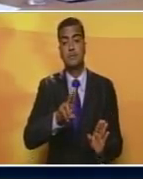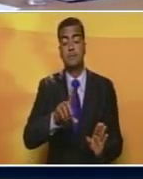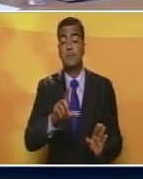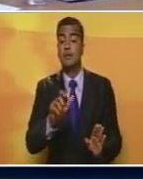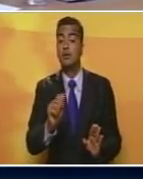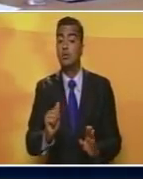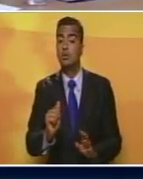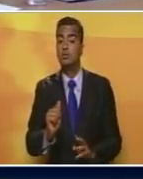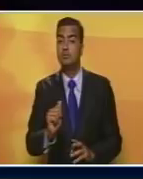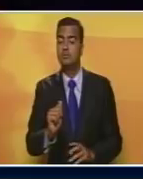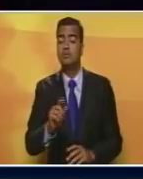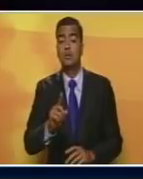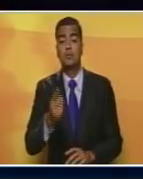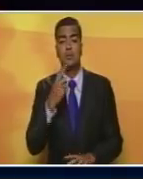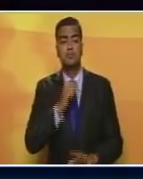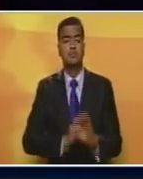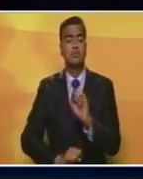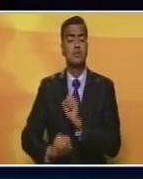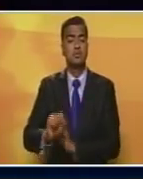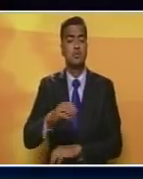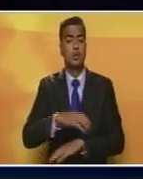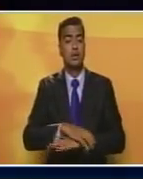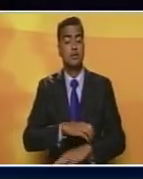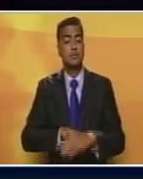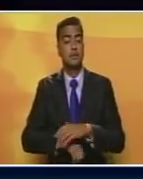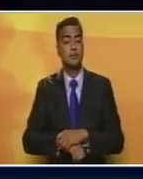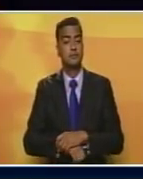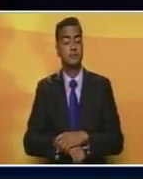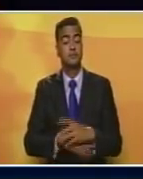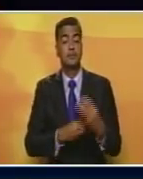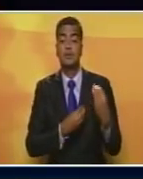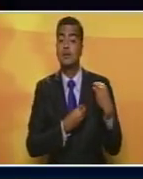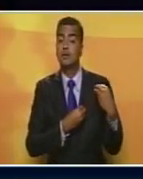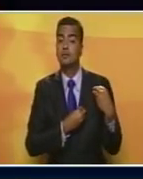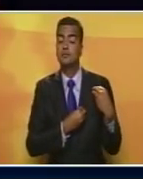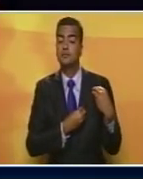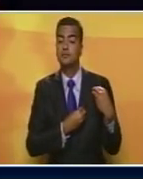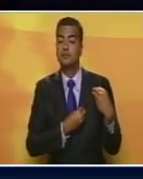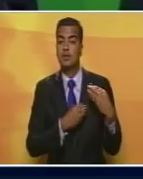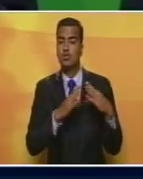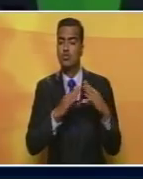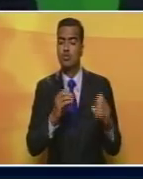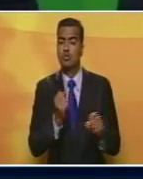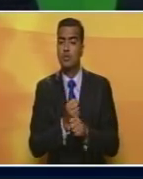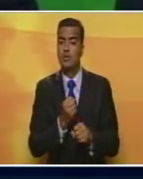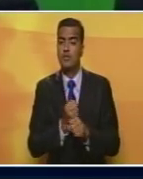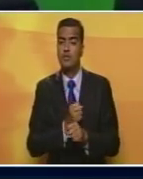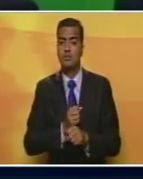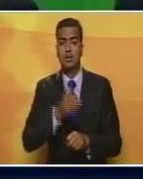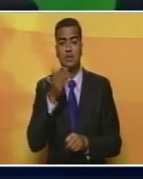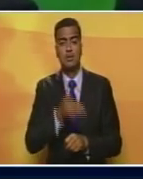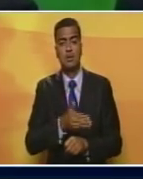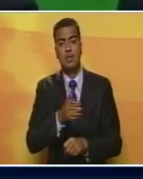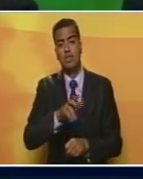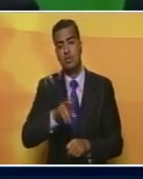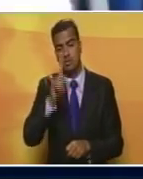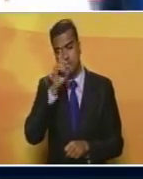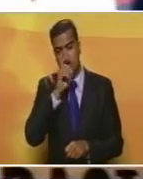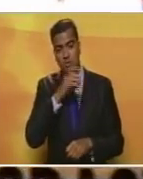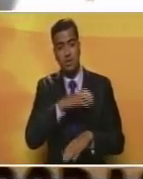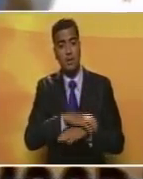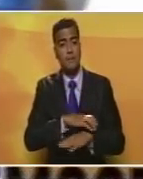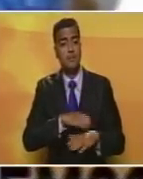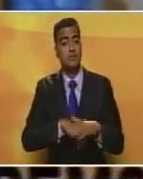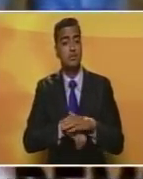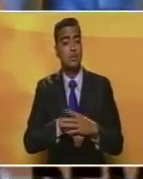los atentados cometidos por los rebeldes el pasado fin de semana. La justicia brasileña negó el recurso presentado por